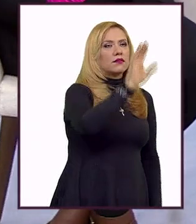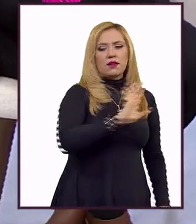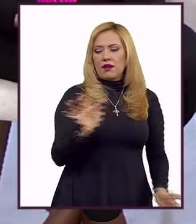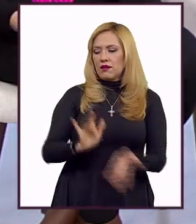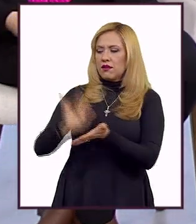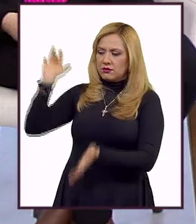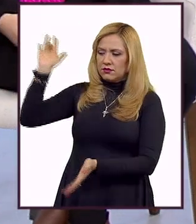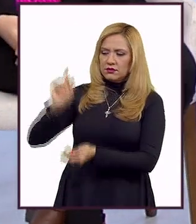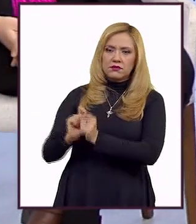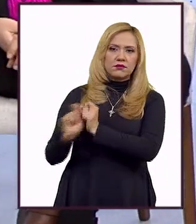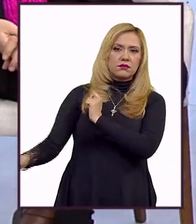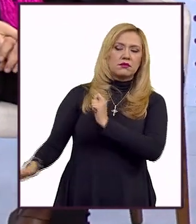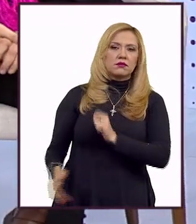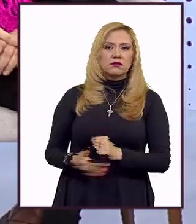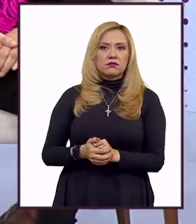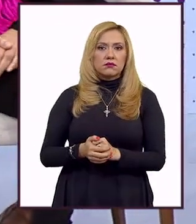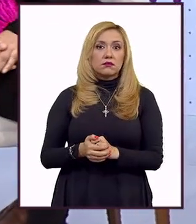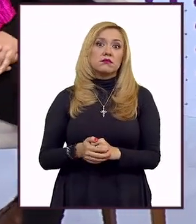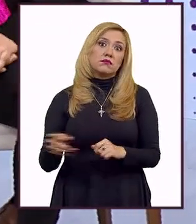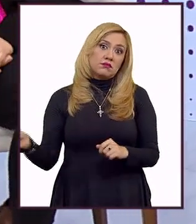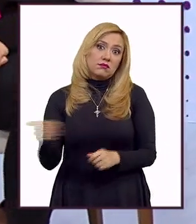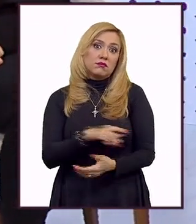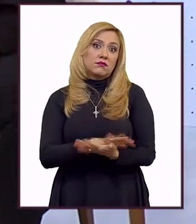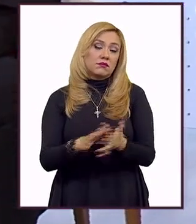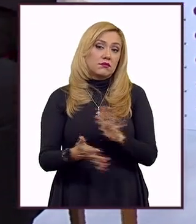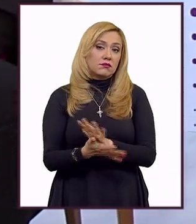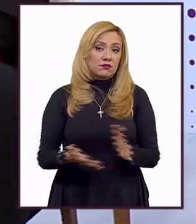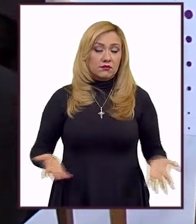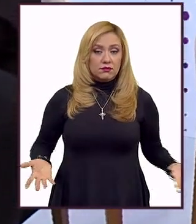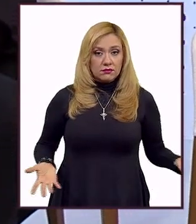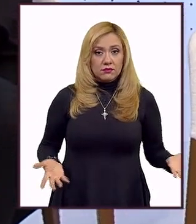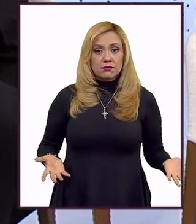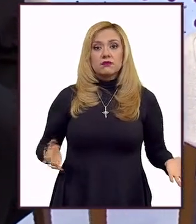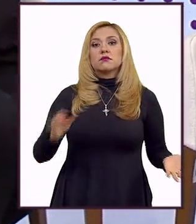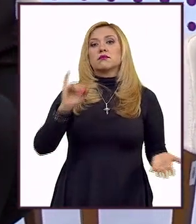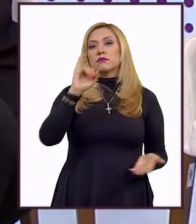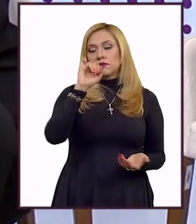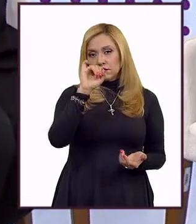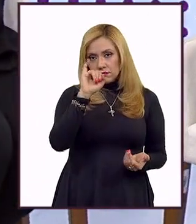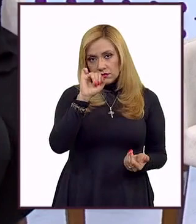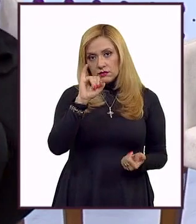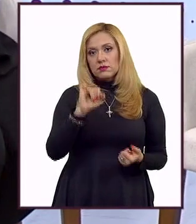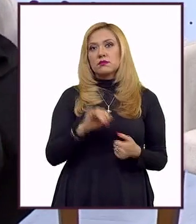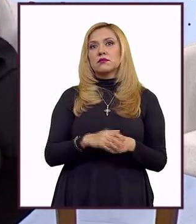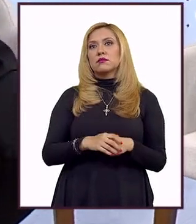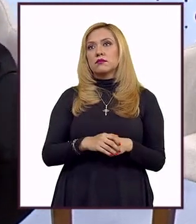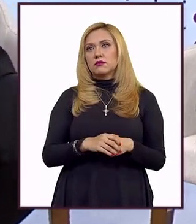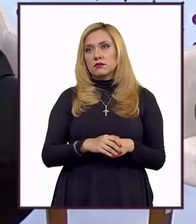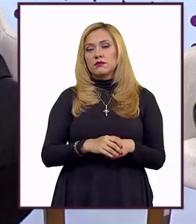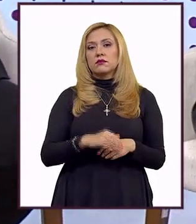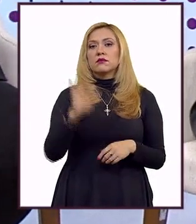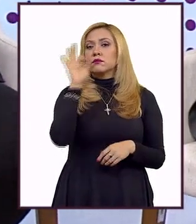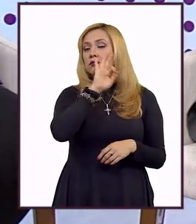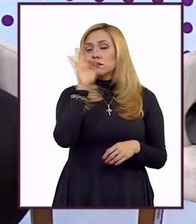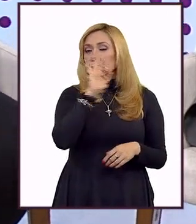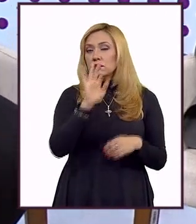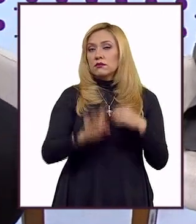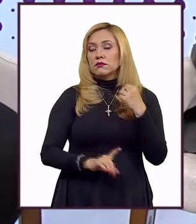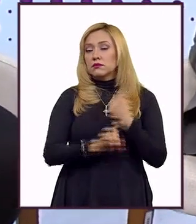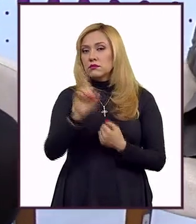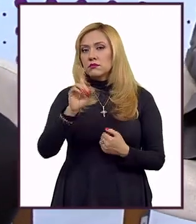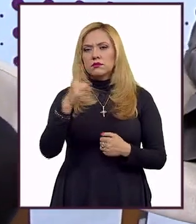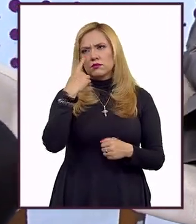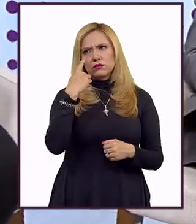presentan ante los órganos jurisdiccionales. Si llegase el caso, que no es